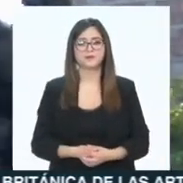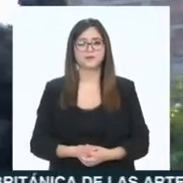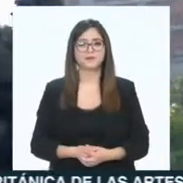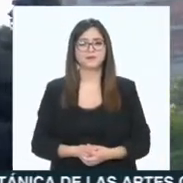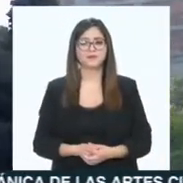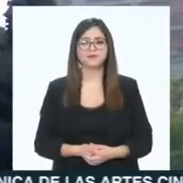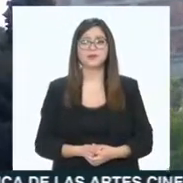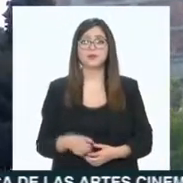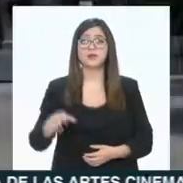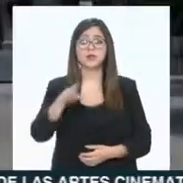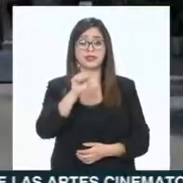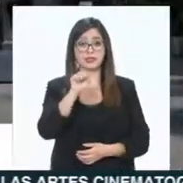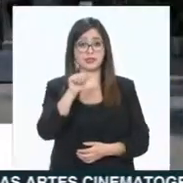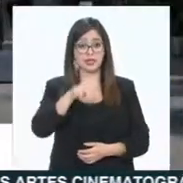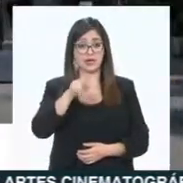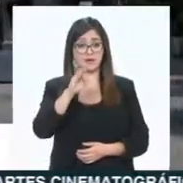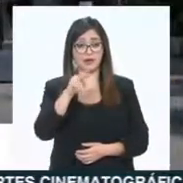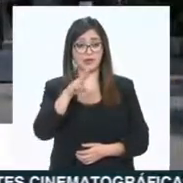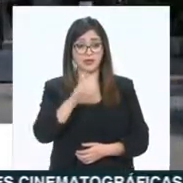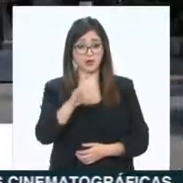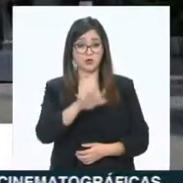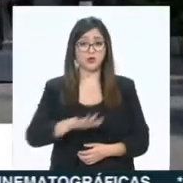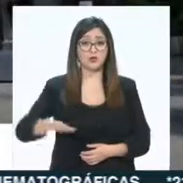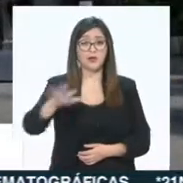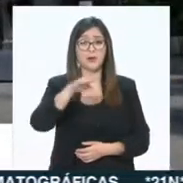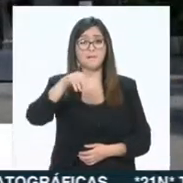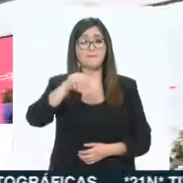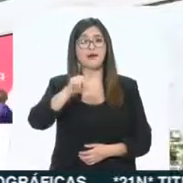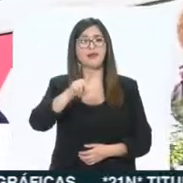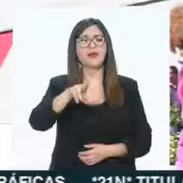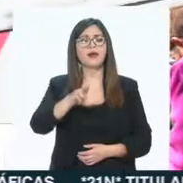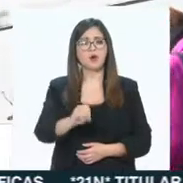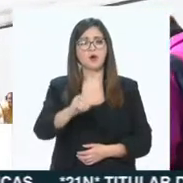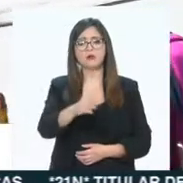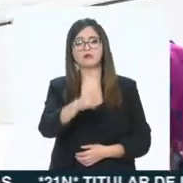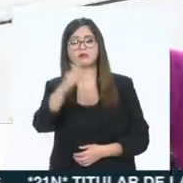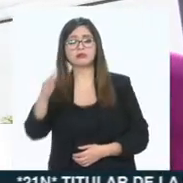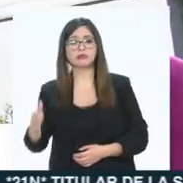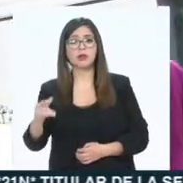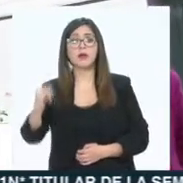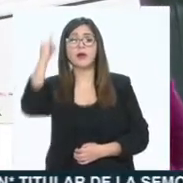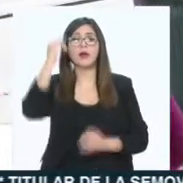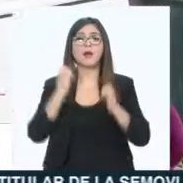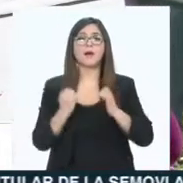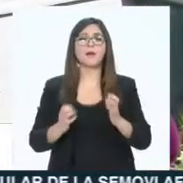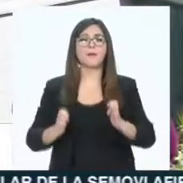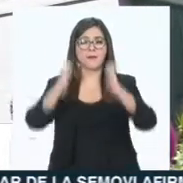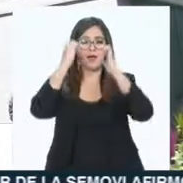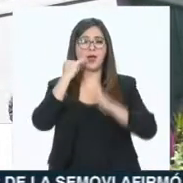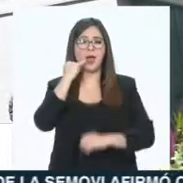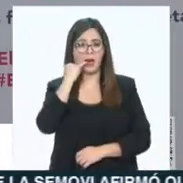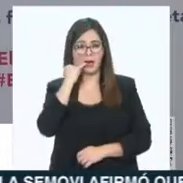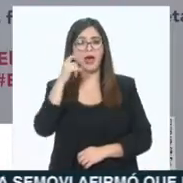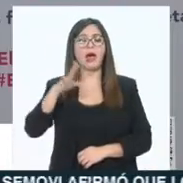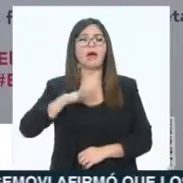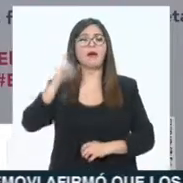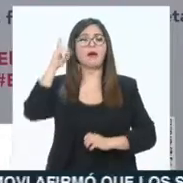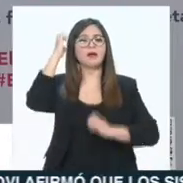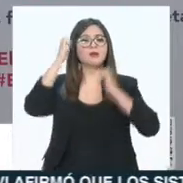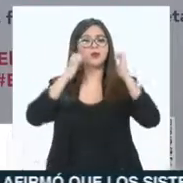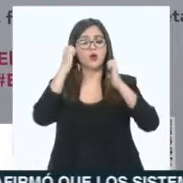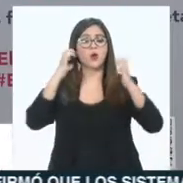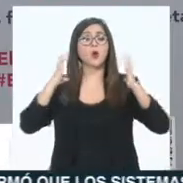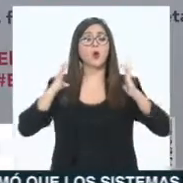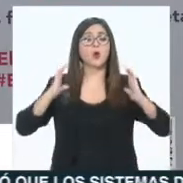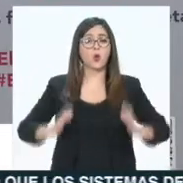El Atrio de San Francisco, espacio ubicado sobre la calle de Madero, a un costado de la Torre Latinoamericana, recibe la exposición Cuerpo,